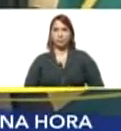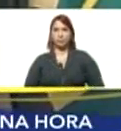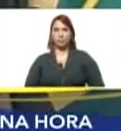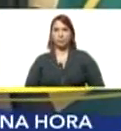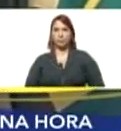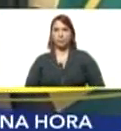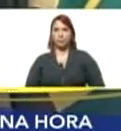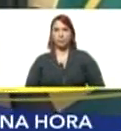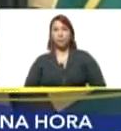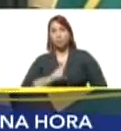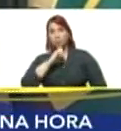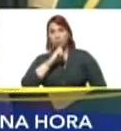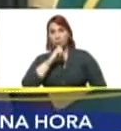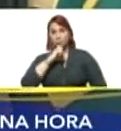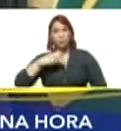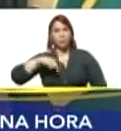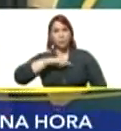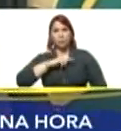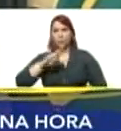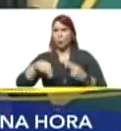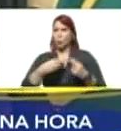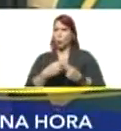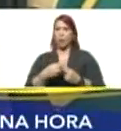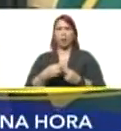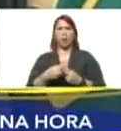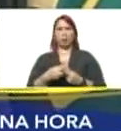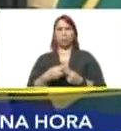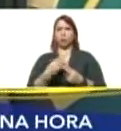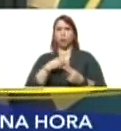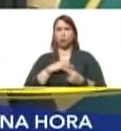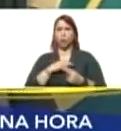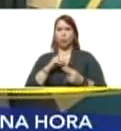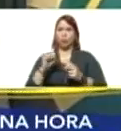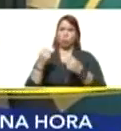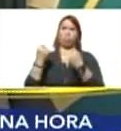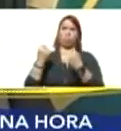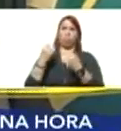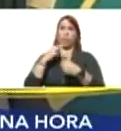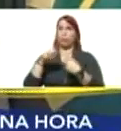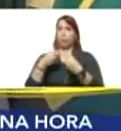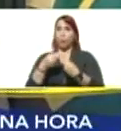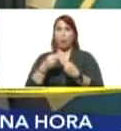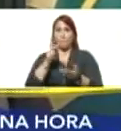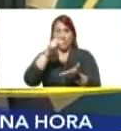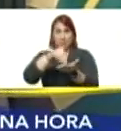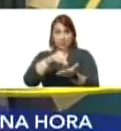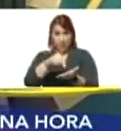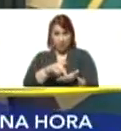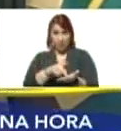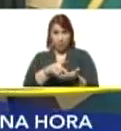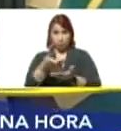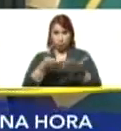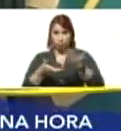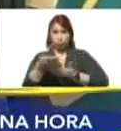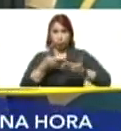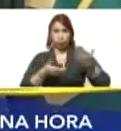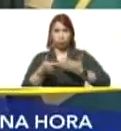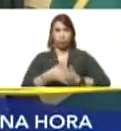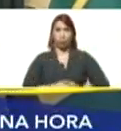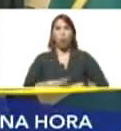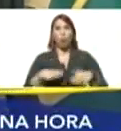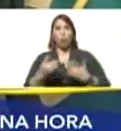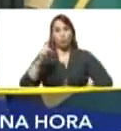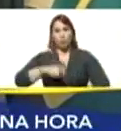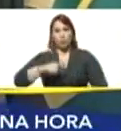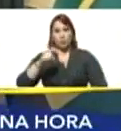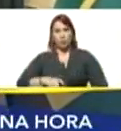Y que las dificultades nuestras jamás son excusa para no estar presente en la solidaridad, en la primera línea cuando haga falta, como